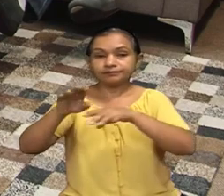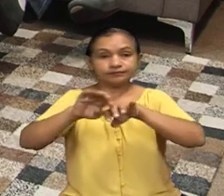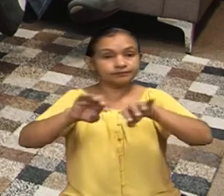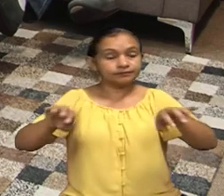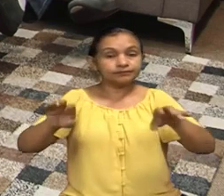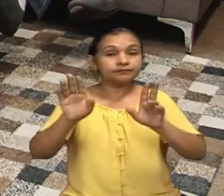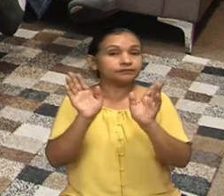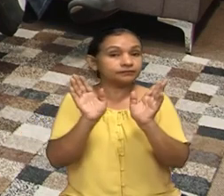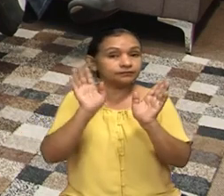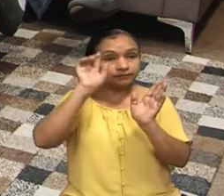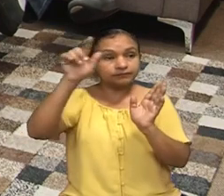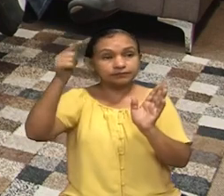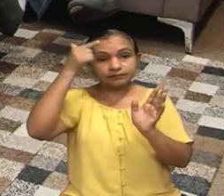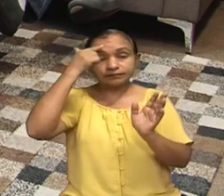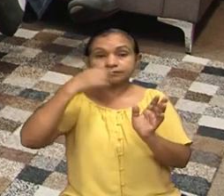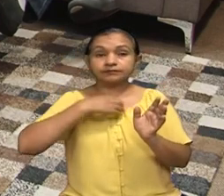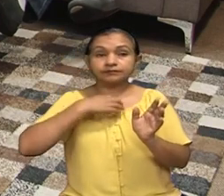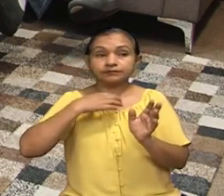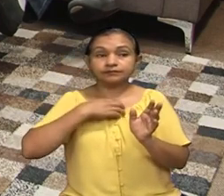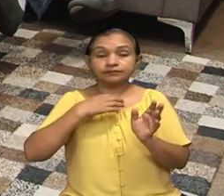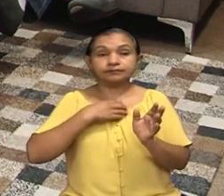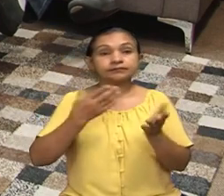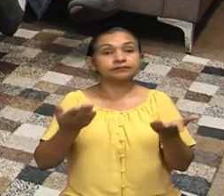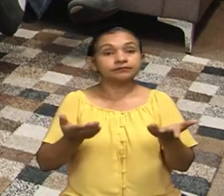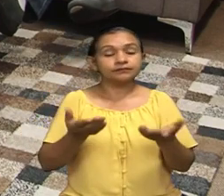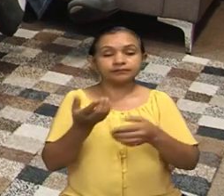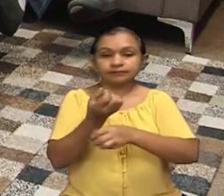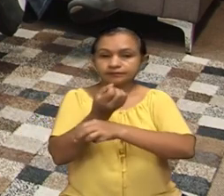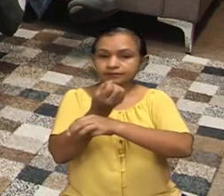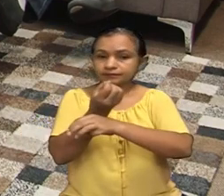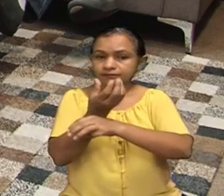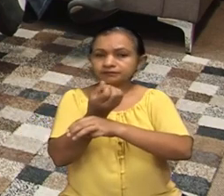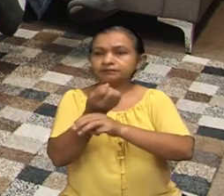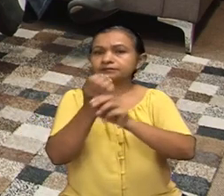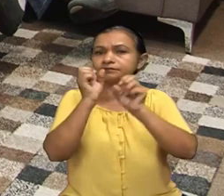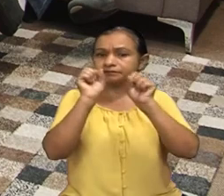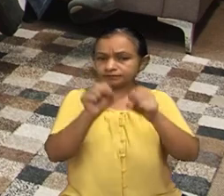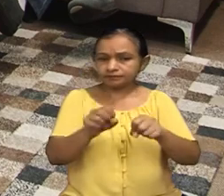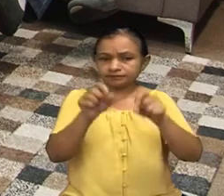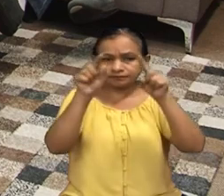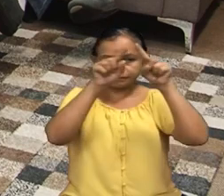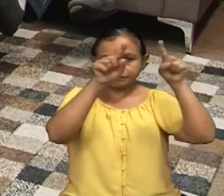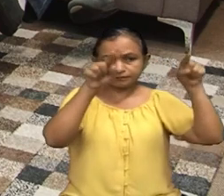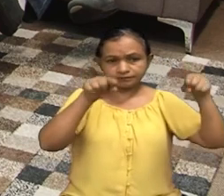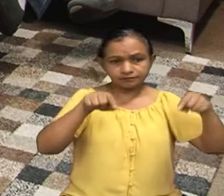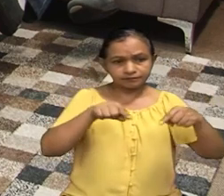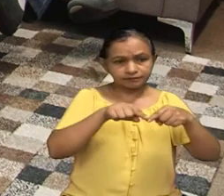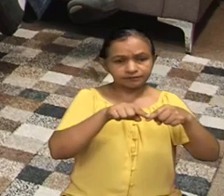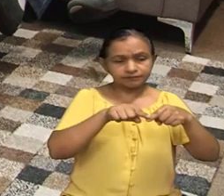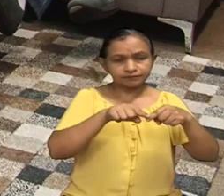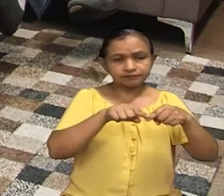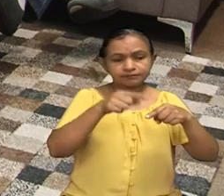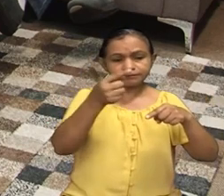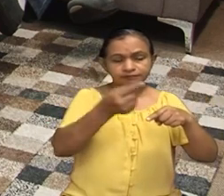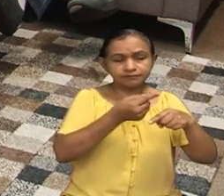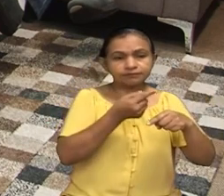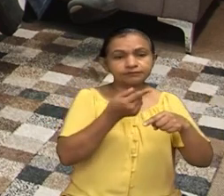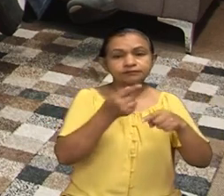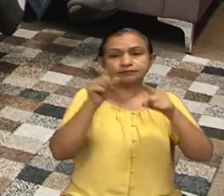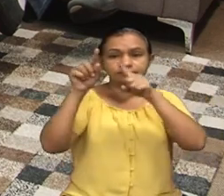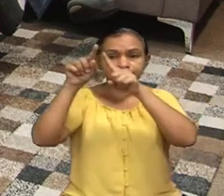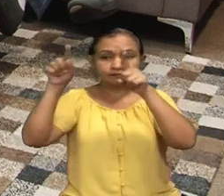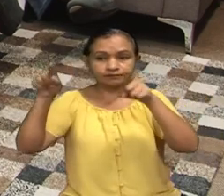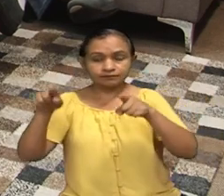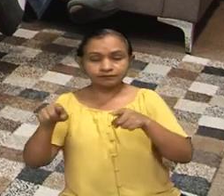instituciones públicas, ¿ah? En la ventanilla de la alcaldía, en el lugar en donde se va a retirar el